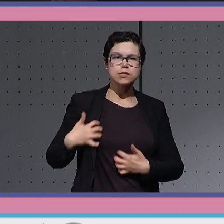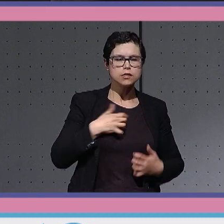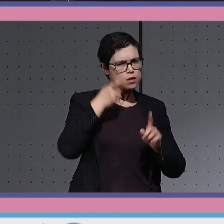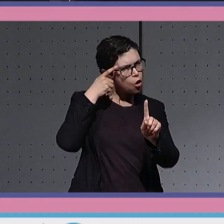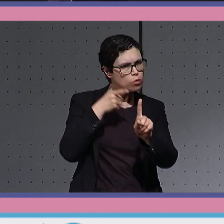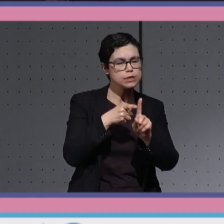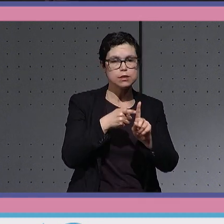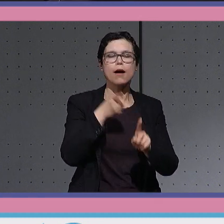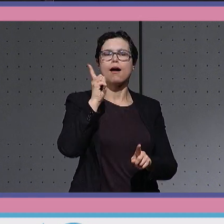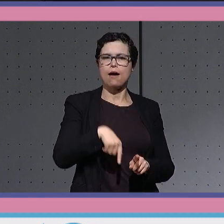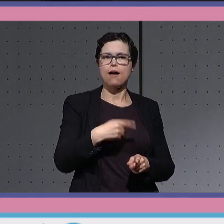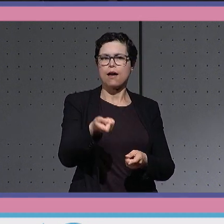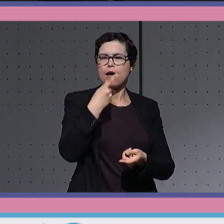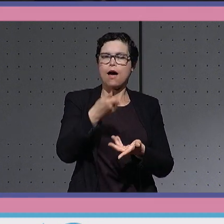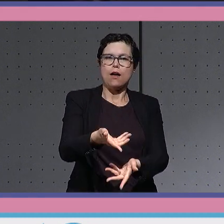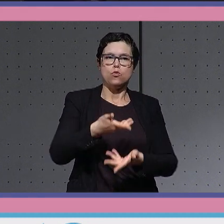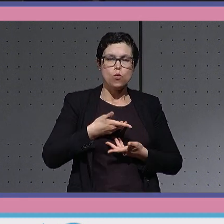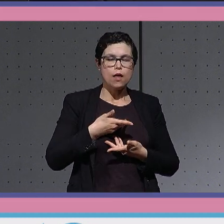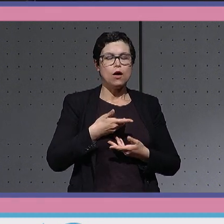conducta, que de alguna forma,